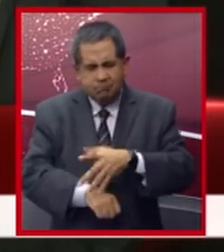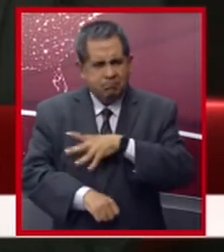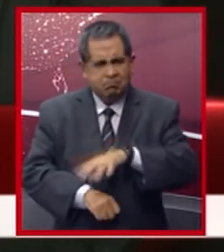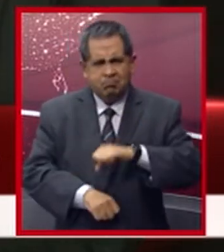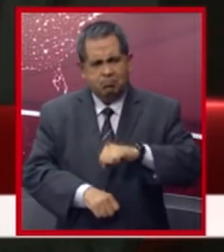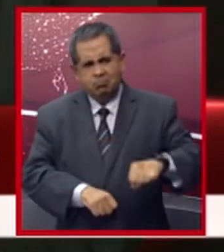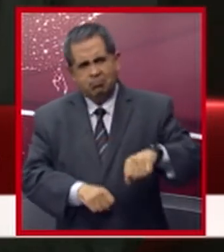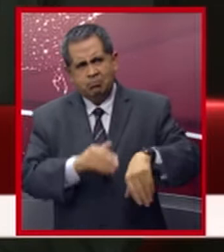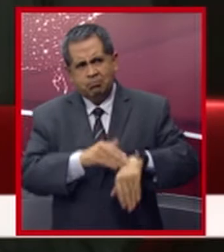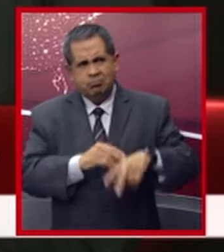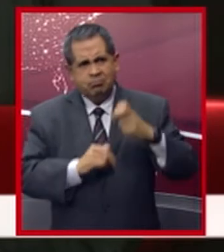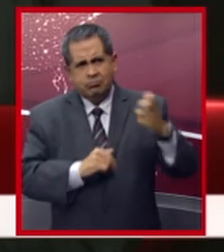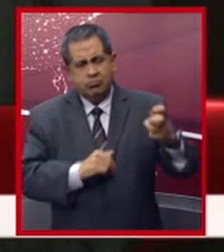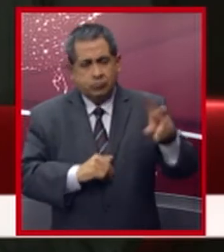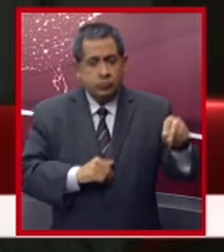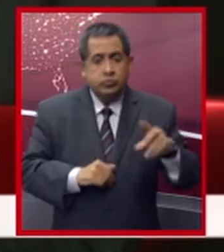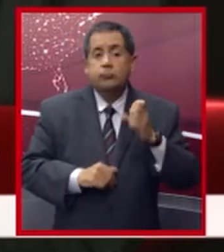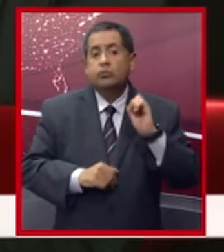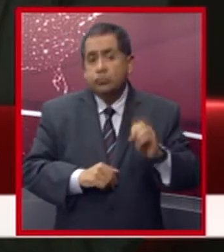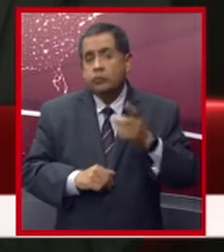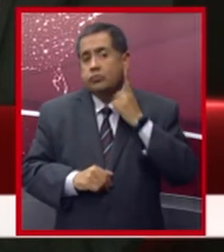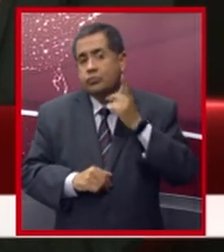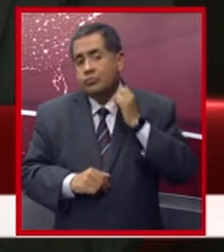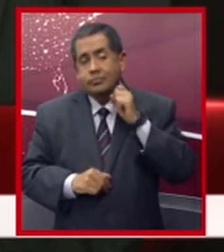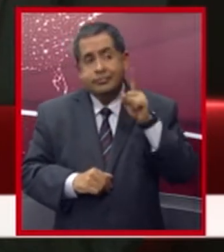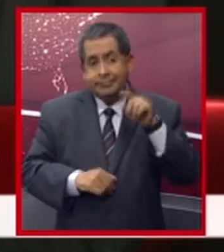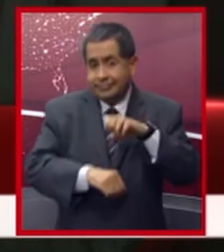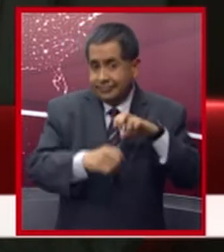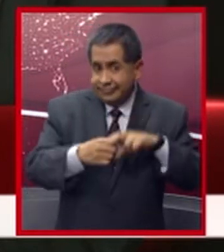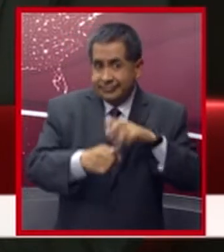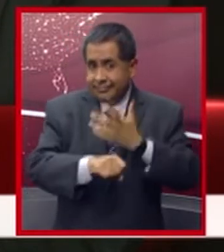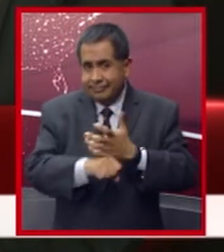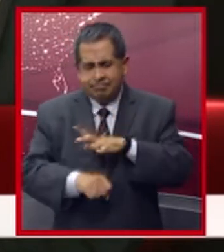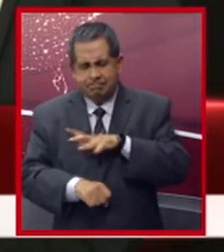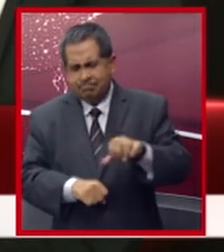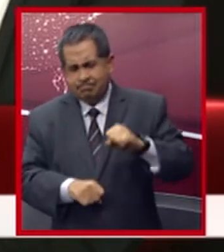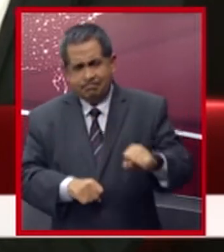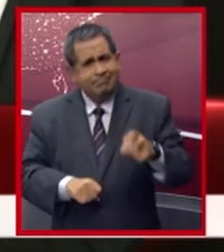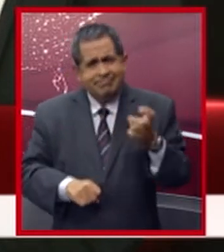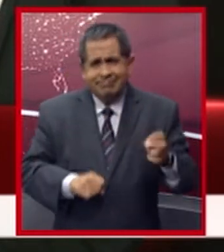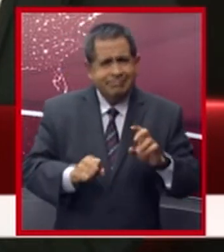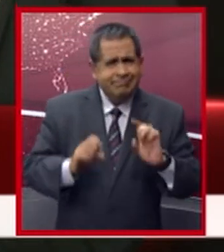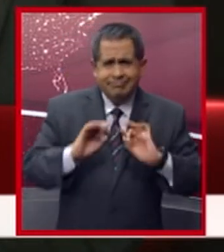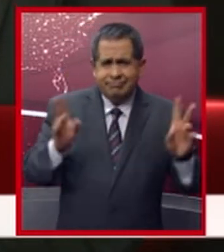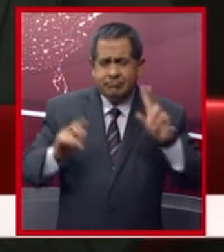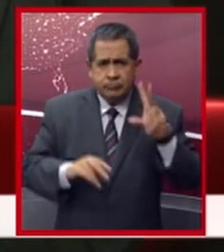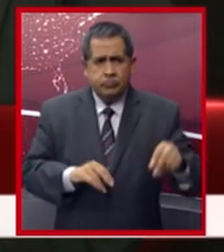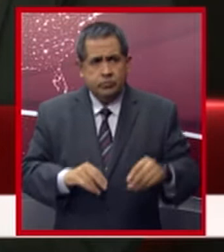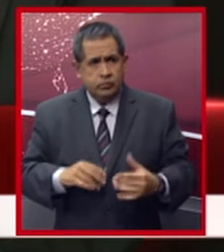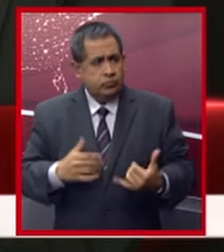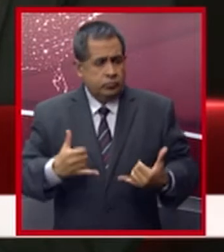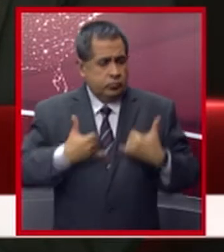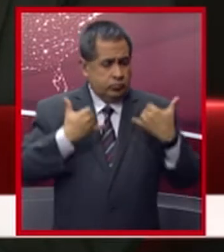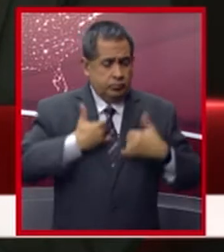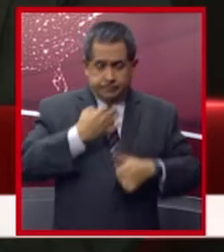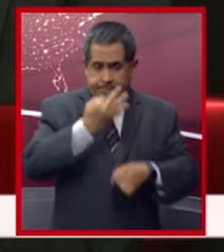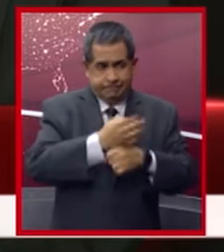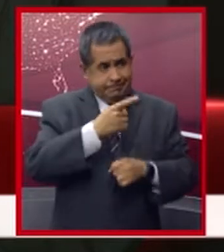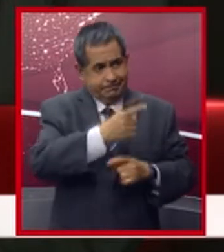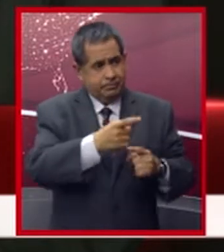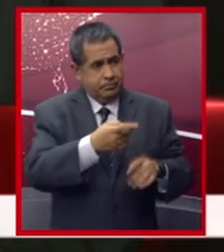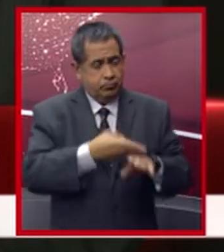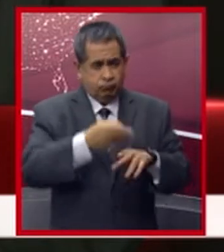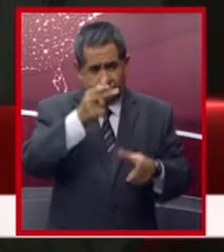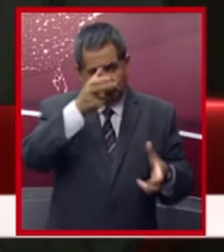los legisladores en Estados Unidos, porque es un tema muy sensible. Son jóvenes estudiantes